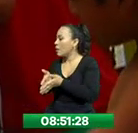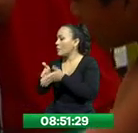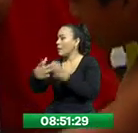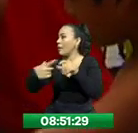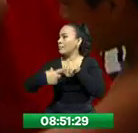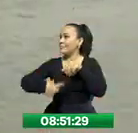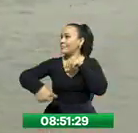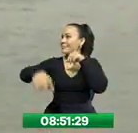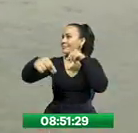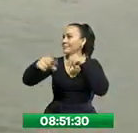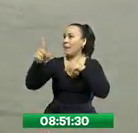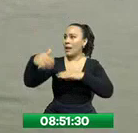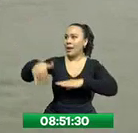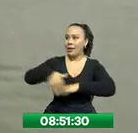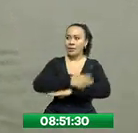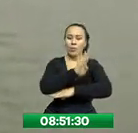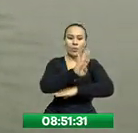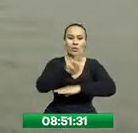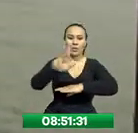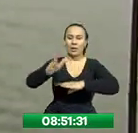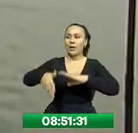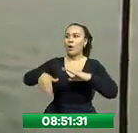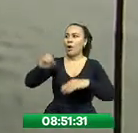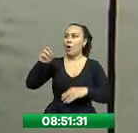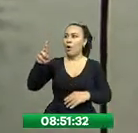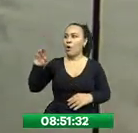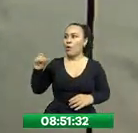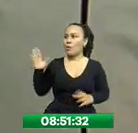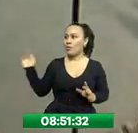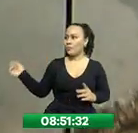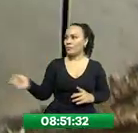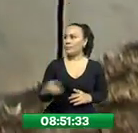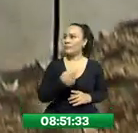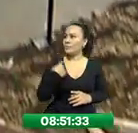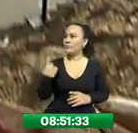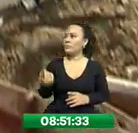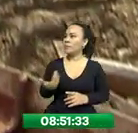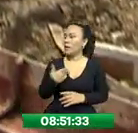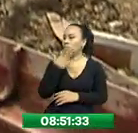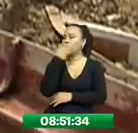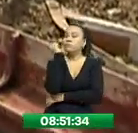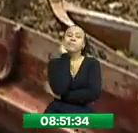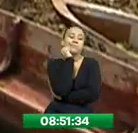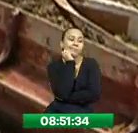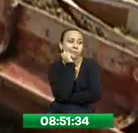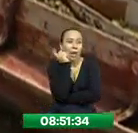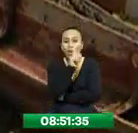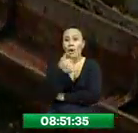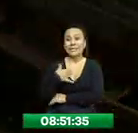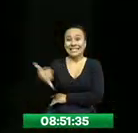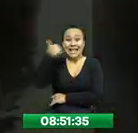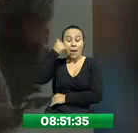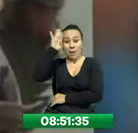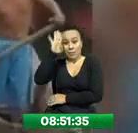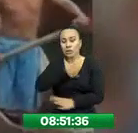barrio de las calles 44 y El Oro, en el suburbio, decidieron no quedarse con los brazos cruzados.